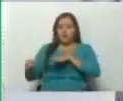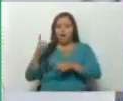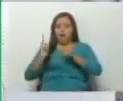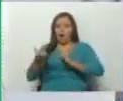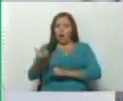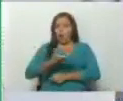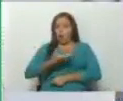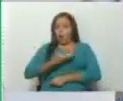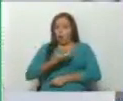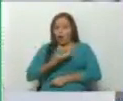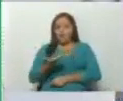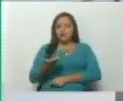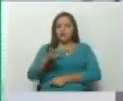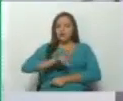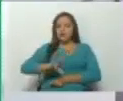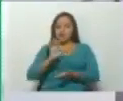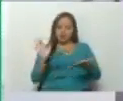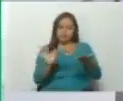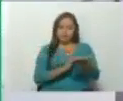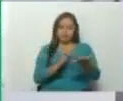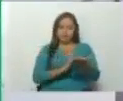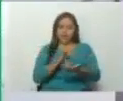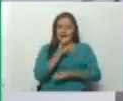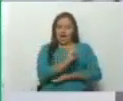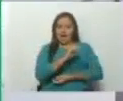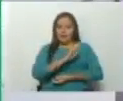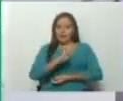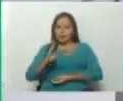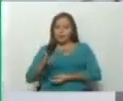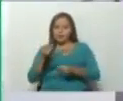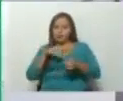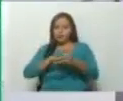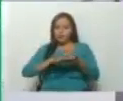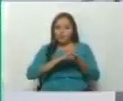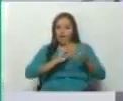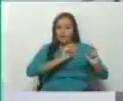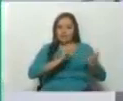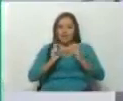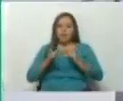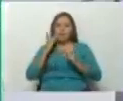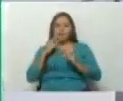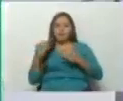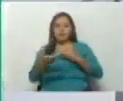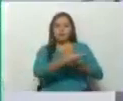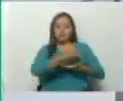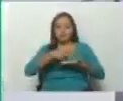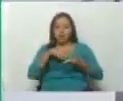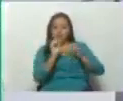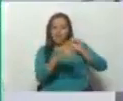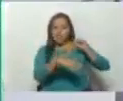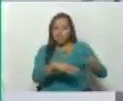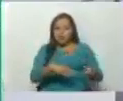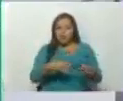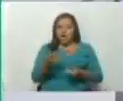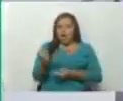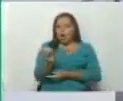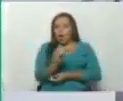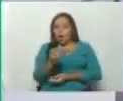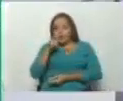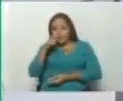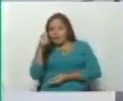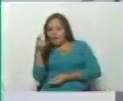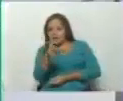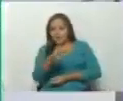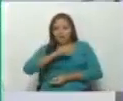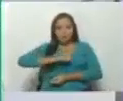que a través de una aplicación resolvieron temas, por ejemplo, de la recolección de la basura,